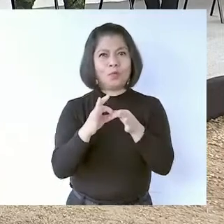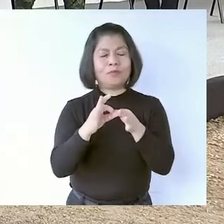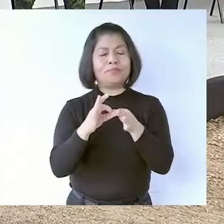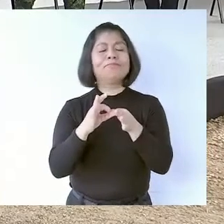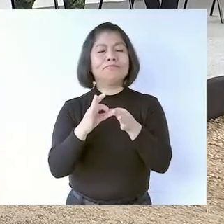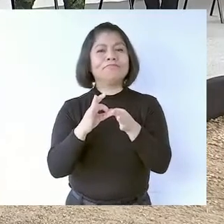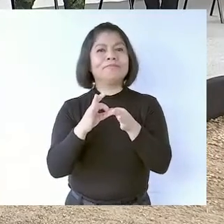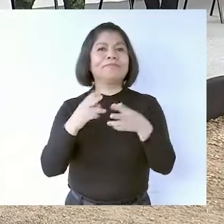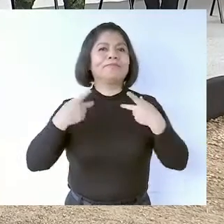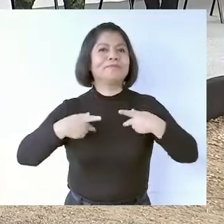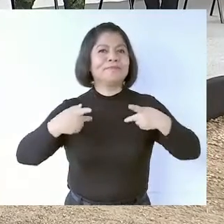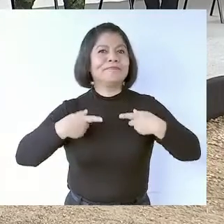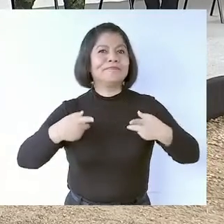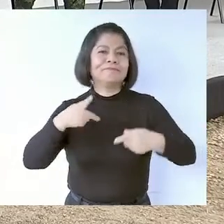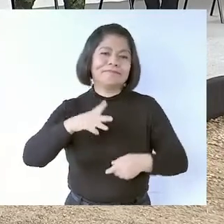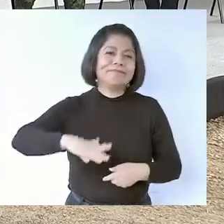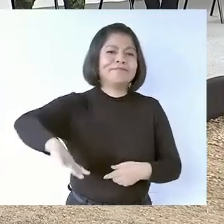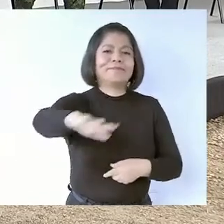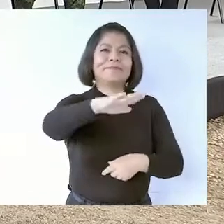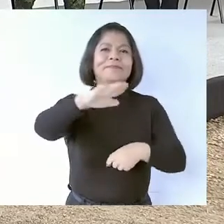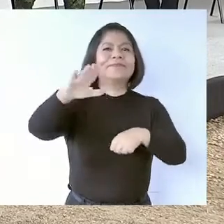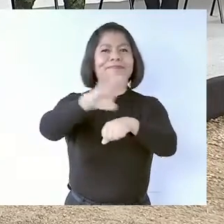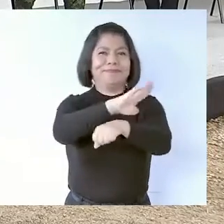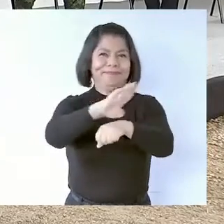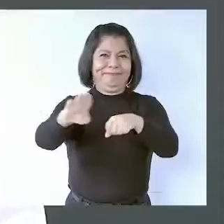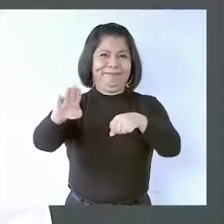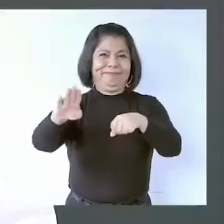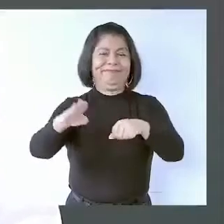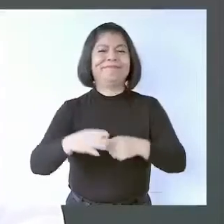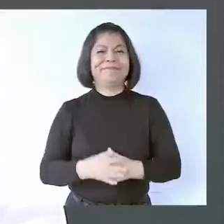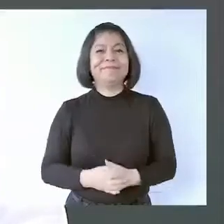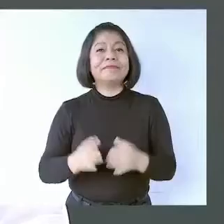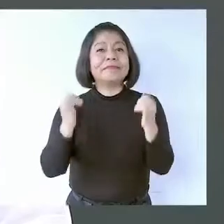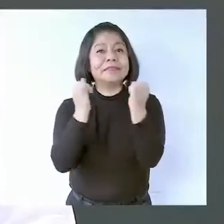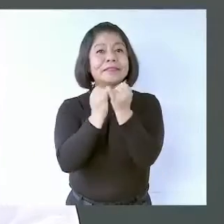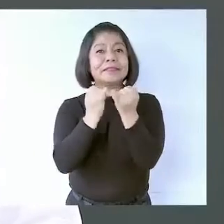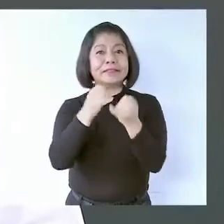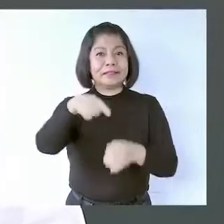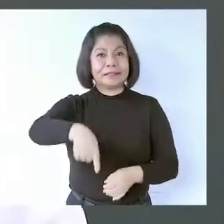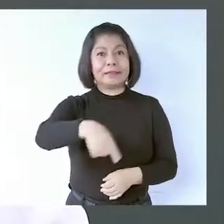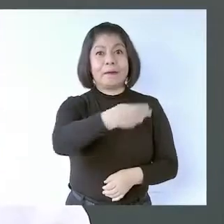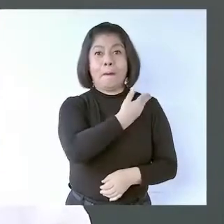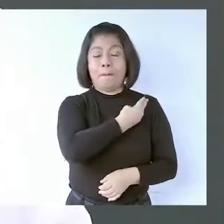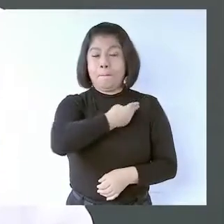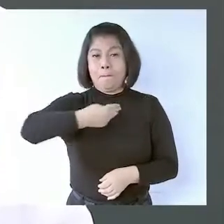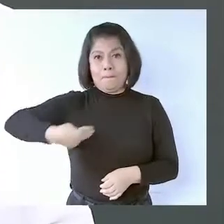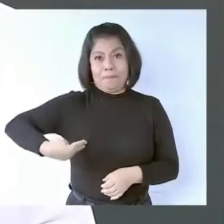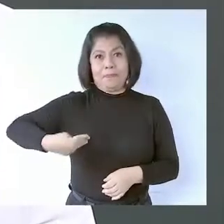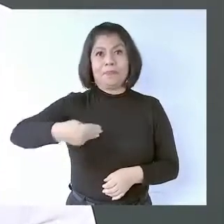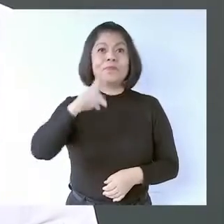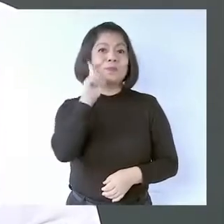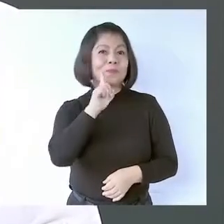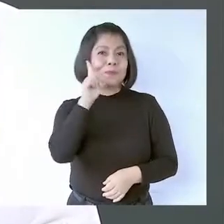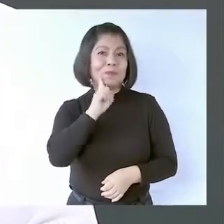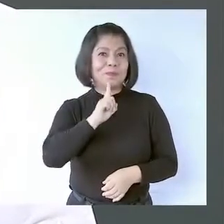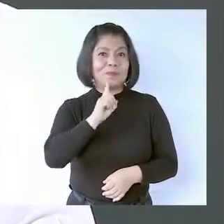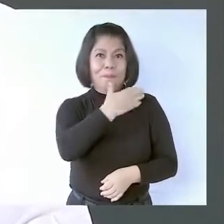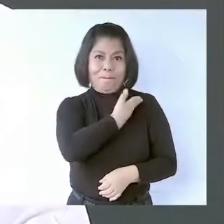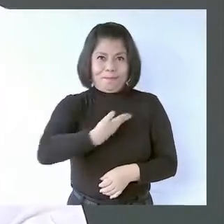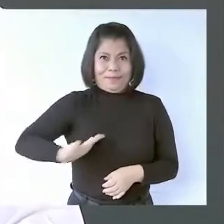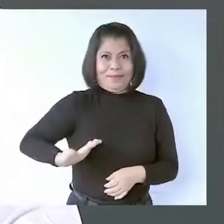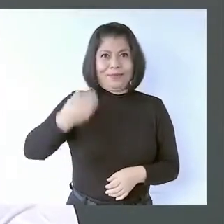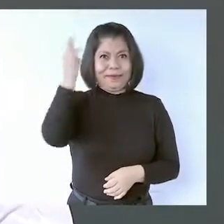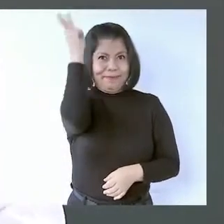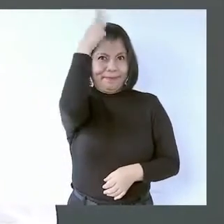Lo mismo en el caso de Mara, presidenta municipal, y del gobernador y de todas